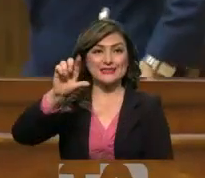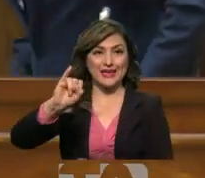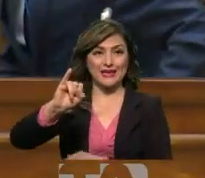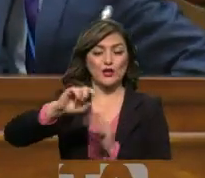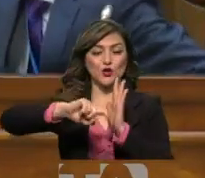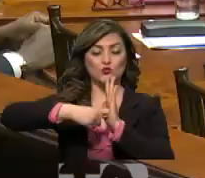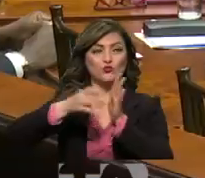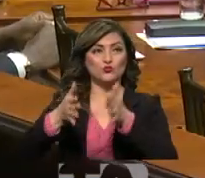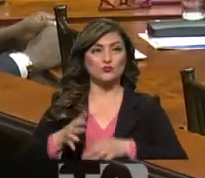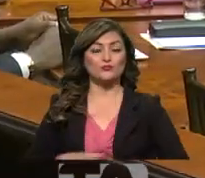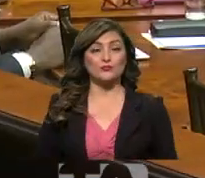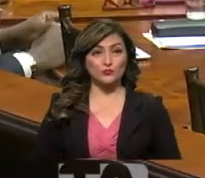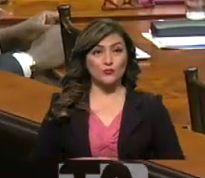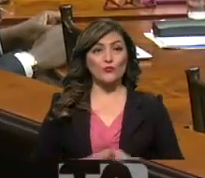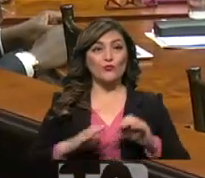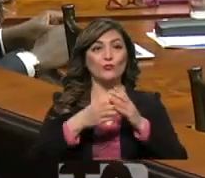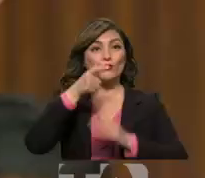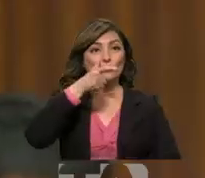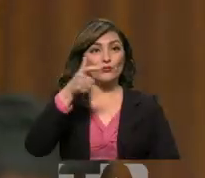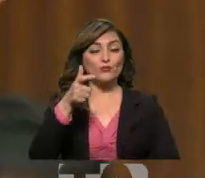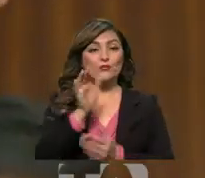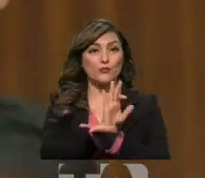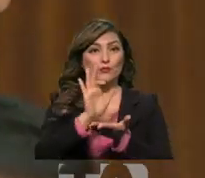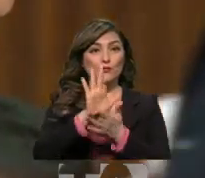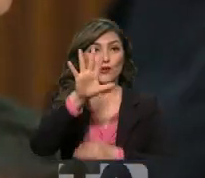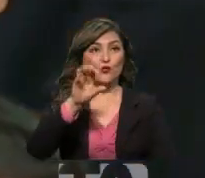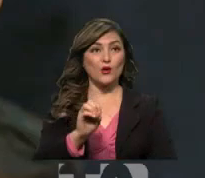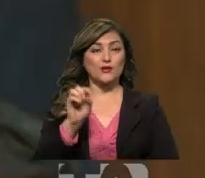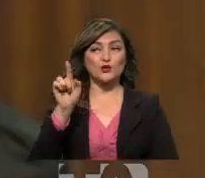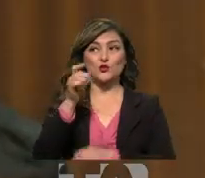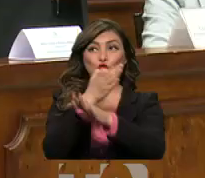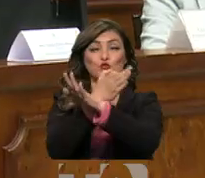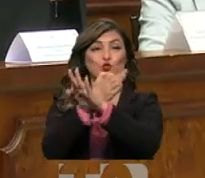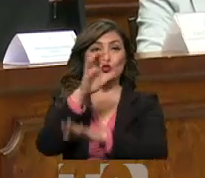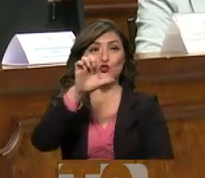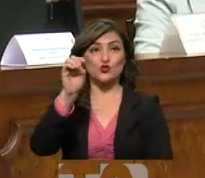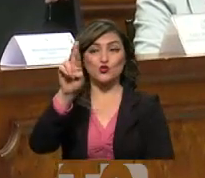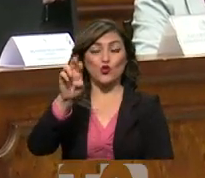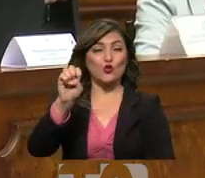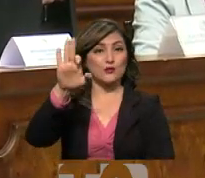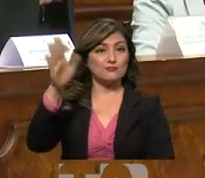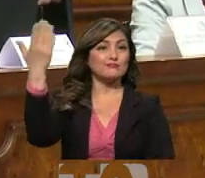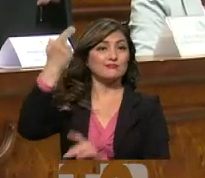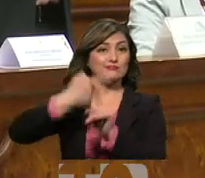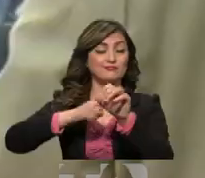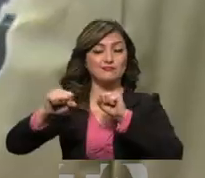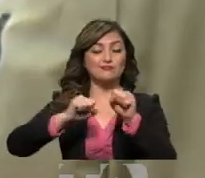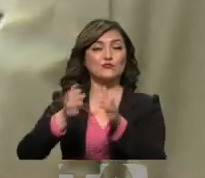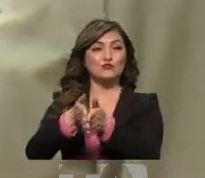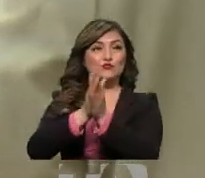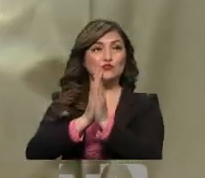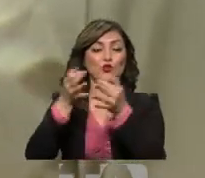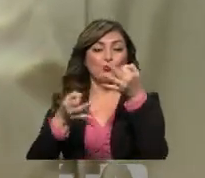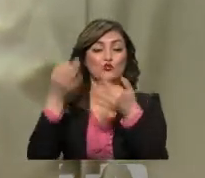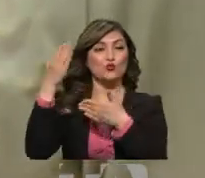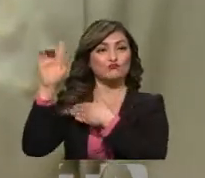Después de 50 comparecencias en la Comisión de Fiscalización, fue el turno de Juan Lloret. Él presentó en el mes de mayo la solicitud de juicio político